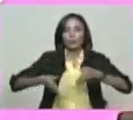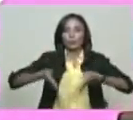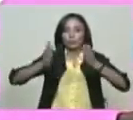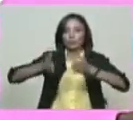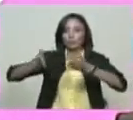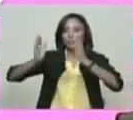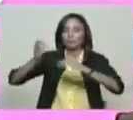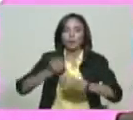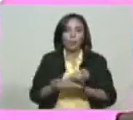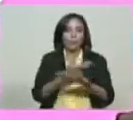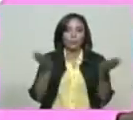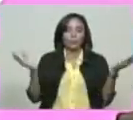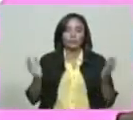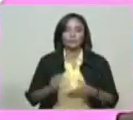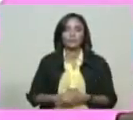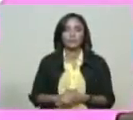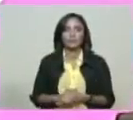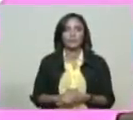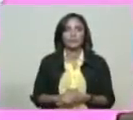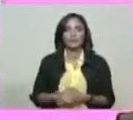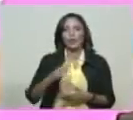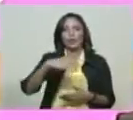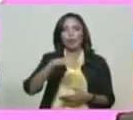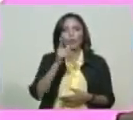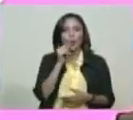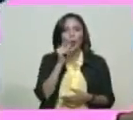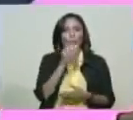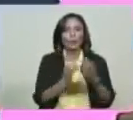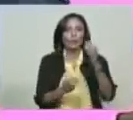Molina, padre de la misión.